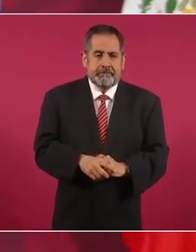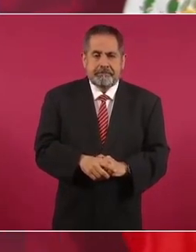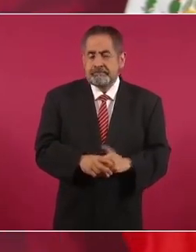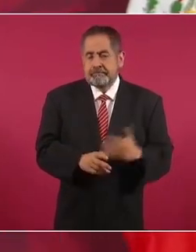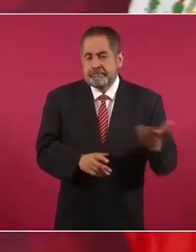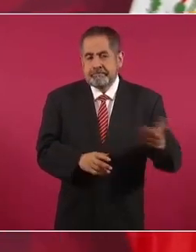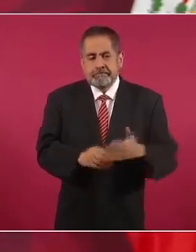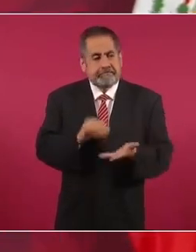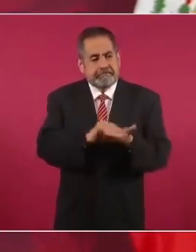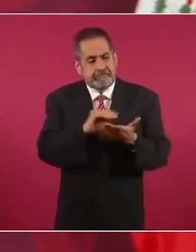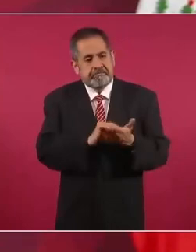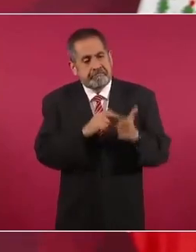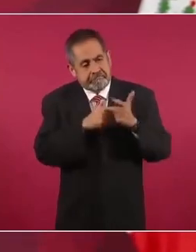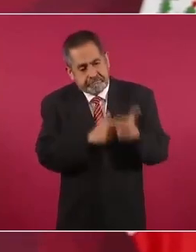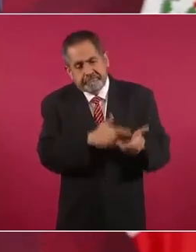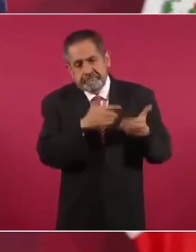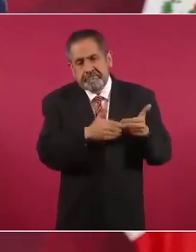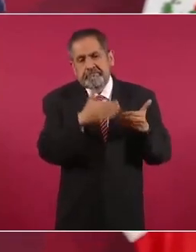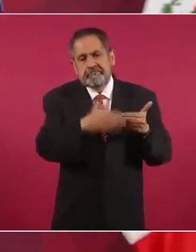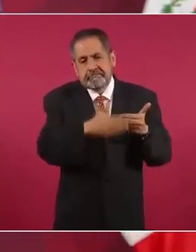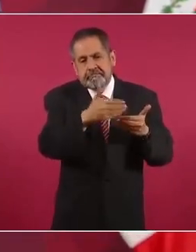Van a continuar